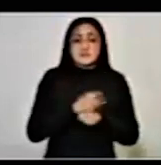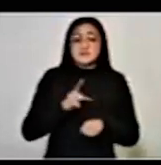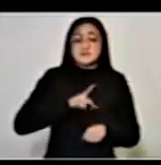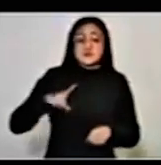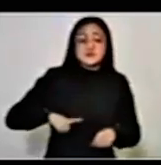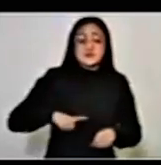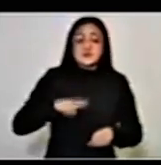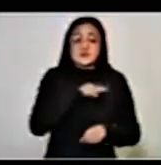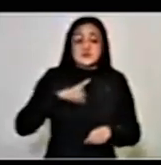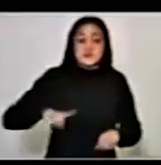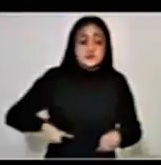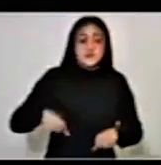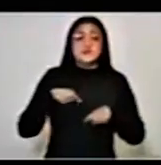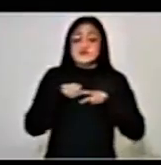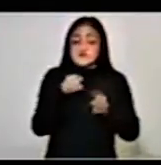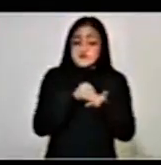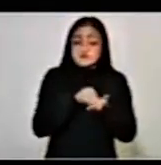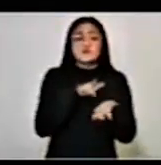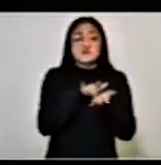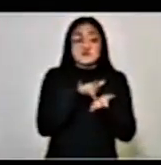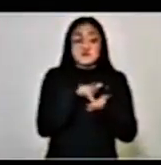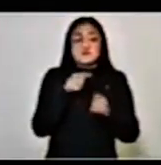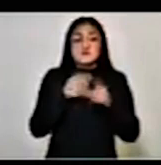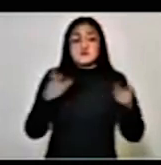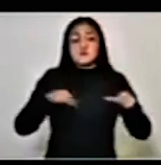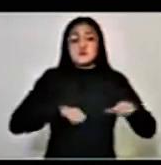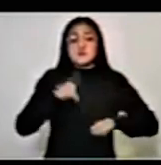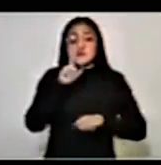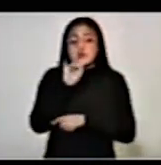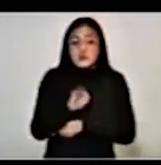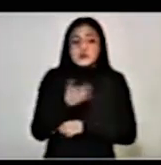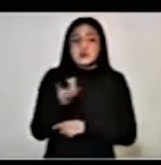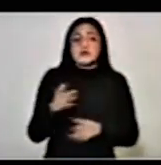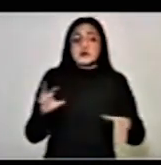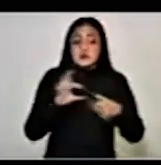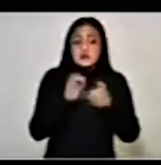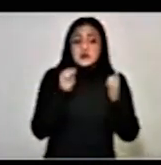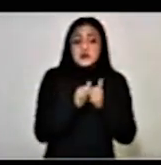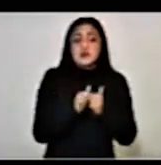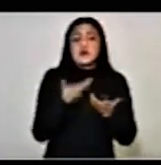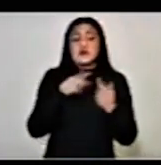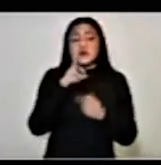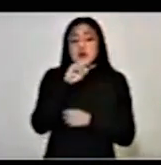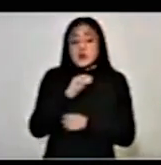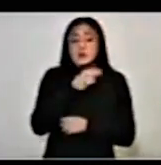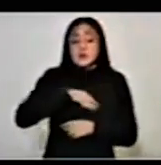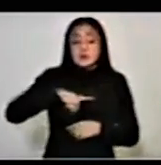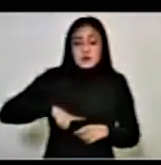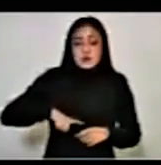parte del gobierno municipal seguimos apoyando las actividades del DIF en coordinación con el área del DIF